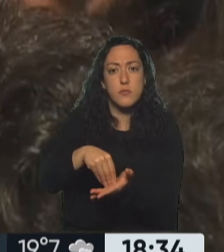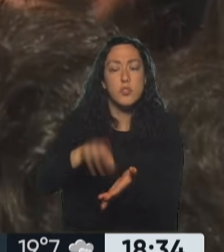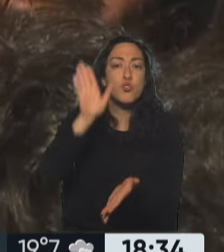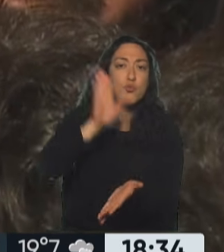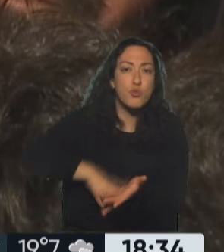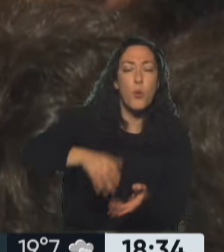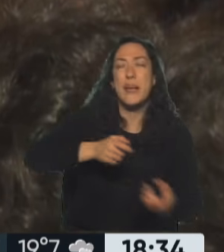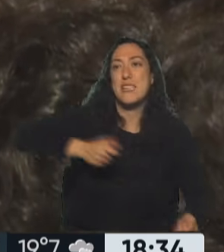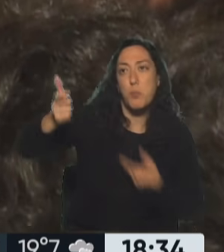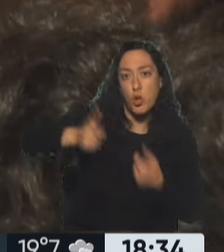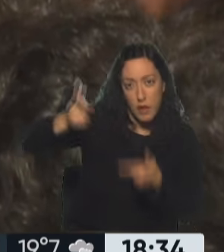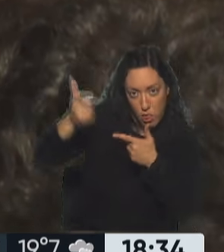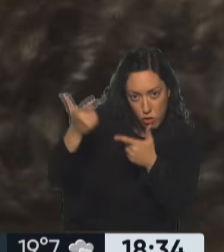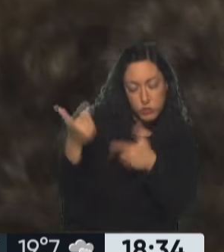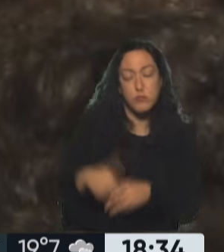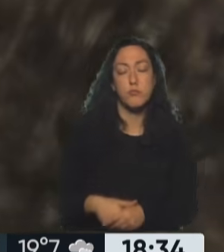son exportadores.